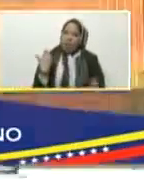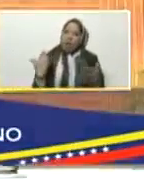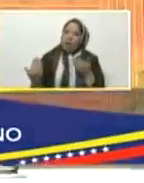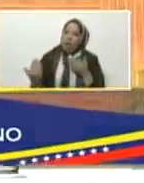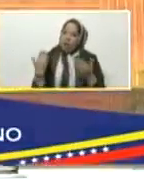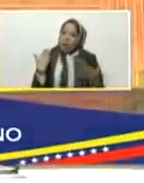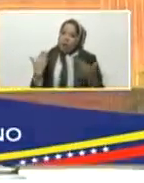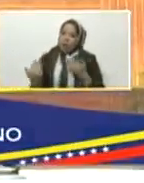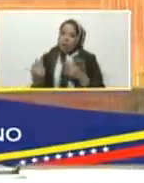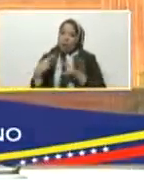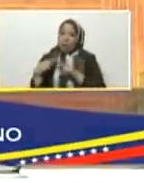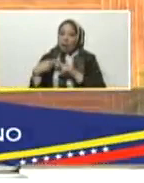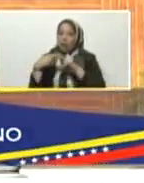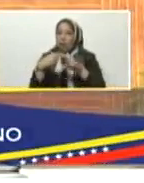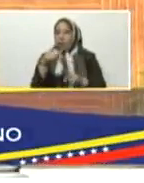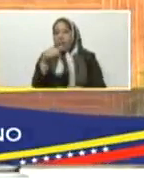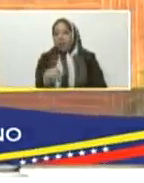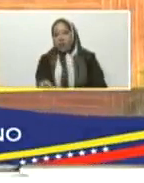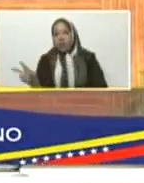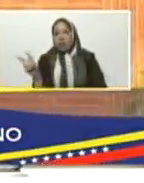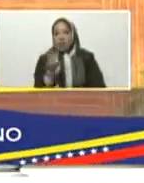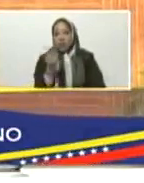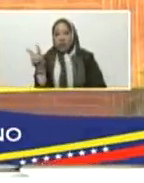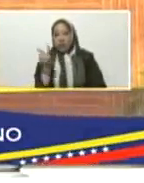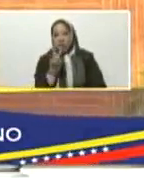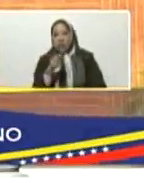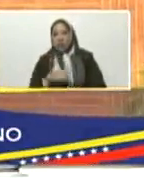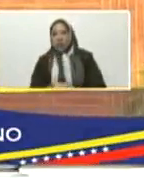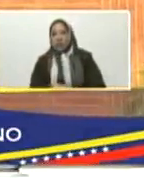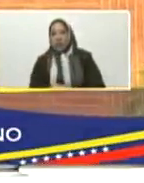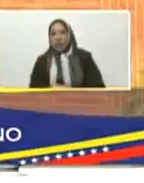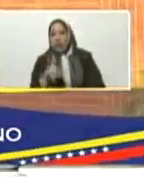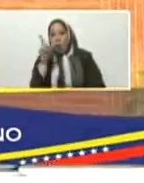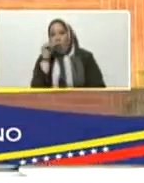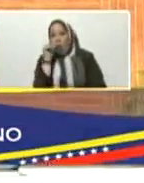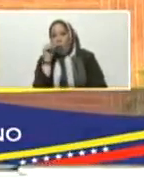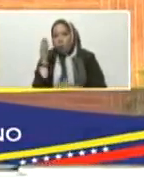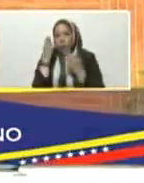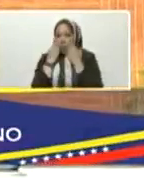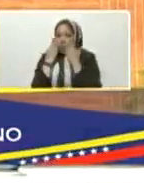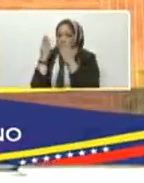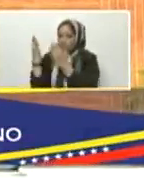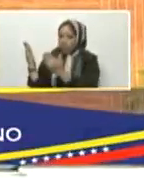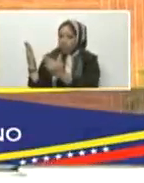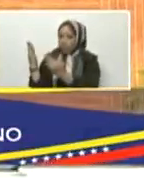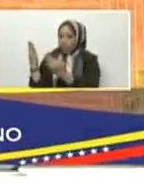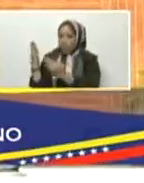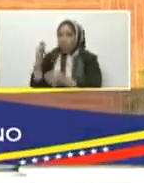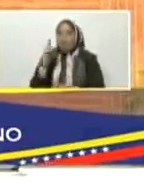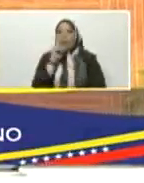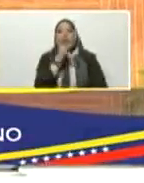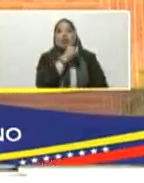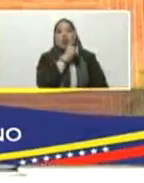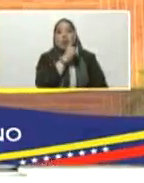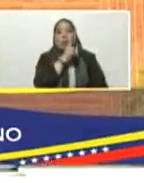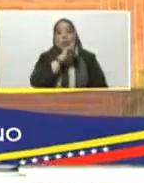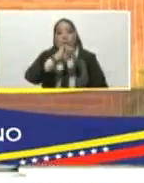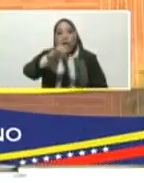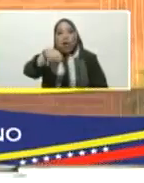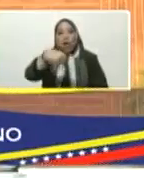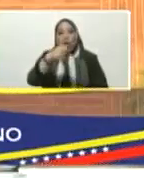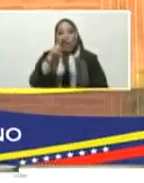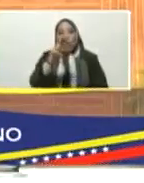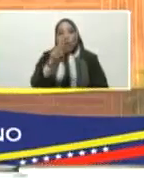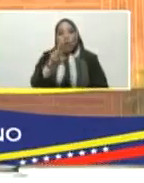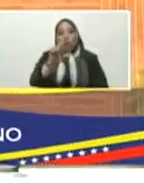prestados a la República Bolivariana de Venezuela. Este hombre que ustedes ven aquí es Julito Rodríguez, jefe